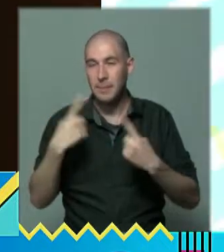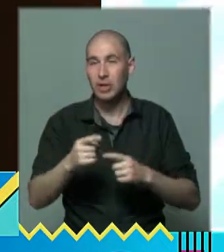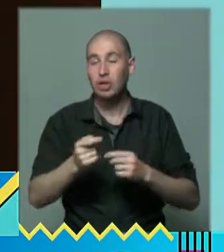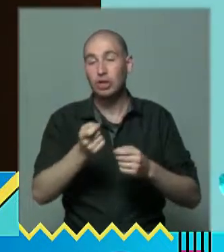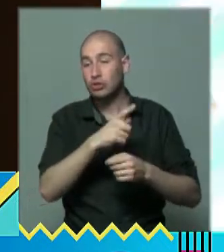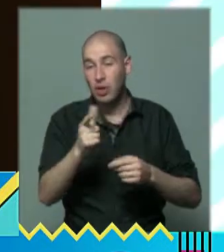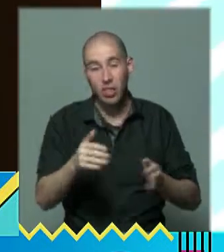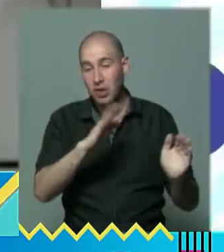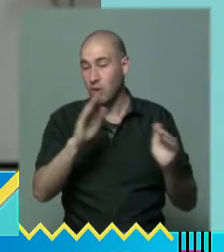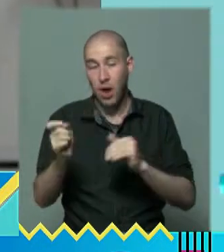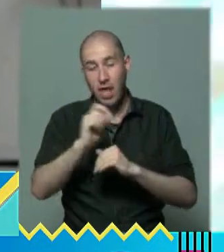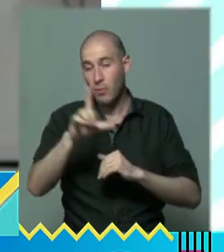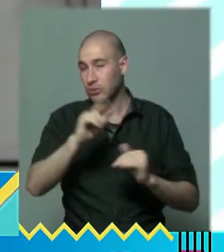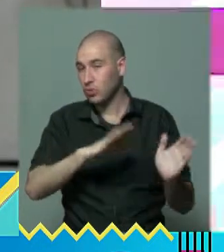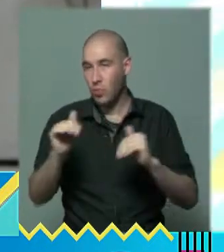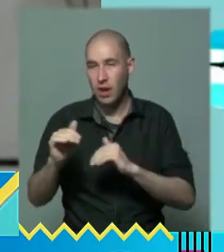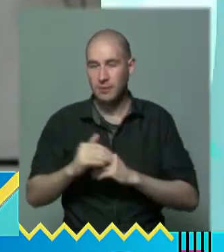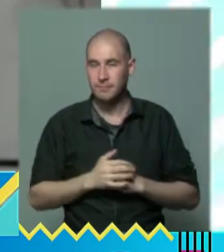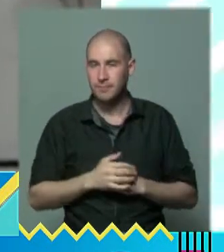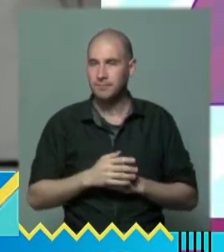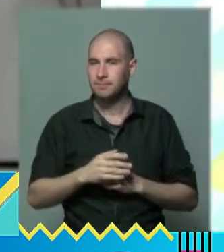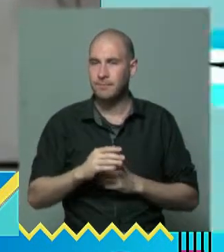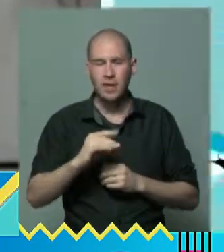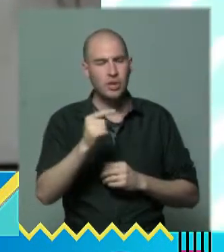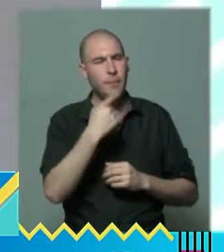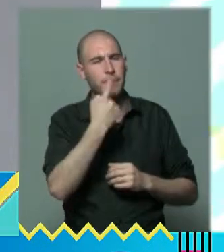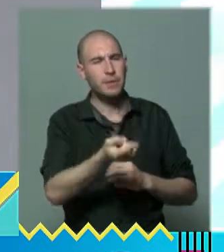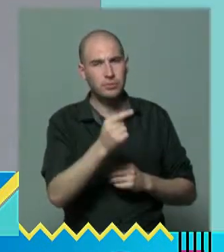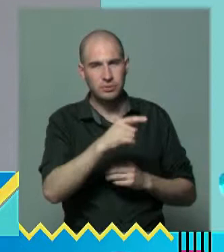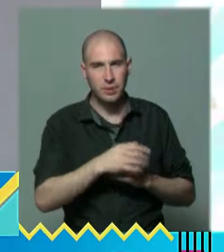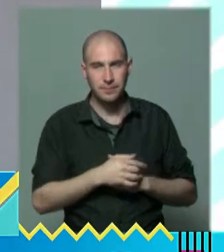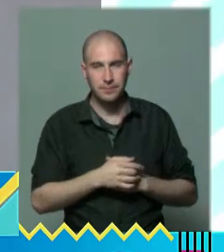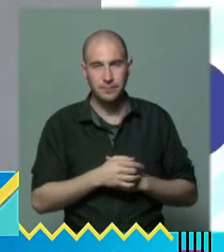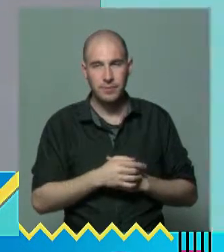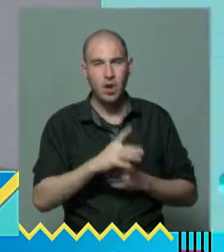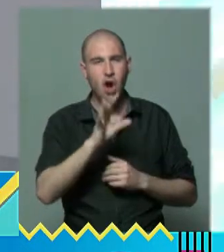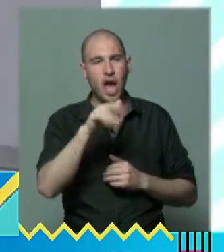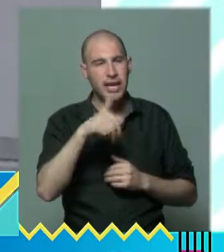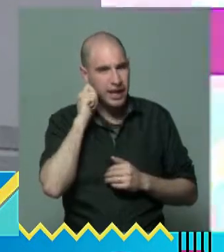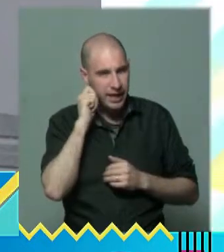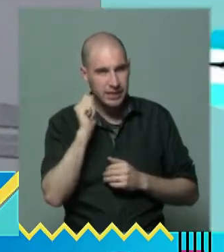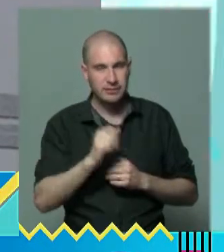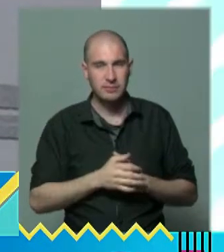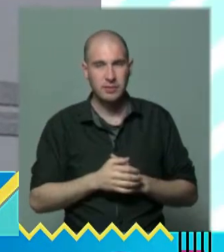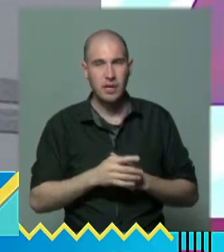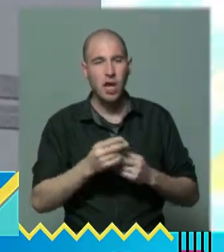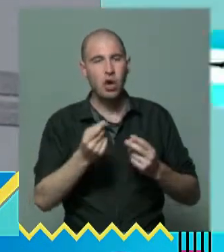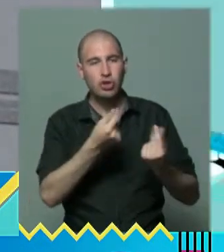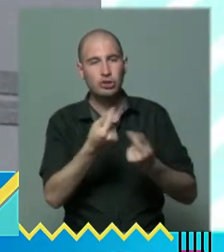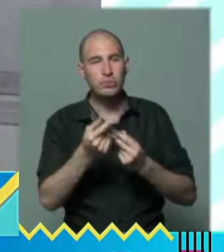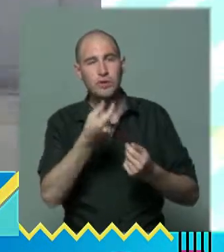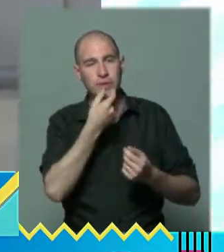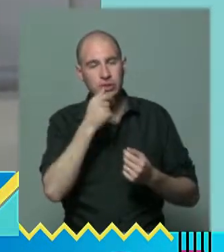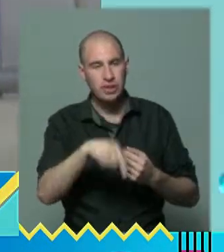deben acompañar esos aumentos. Sí, Gisela, te quería preguntar desde la ONG de consumidores